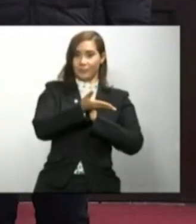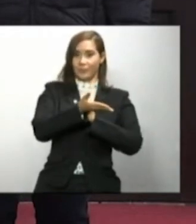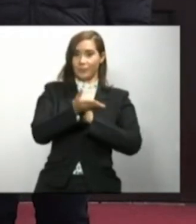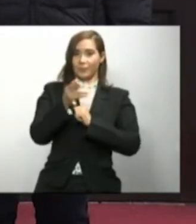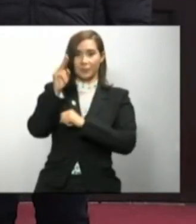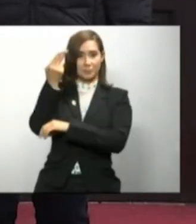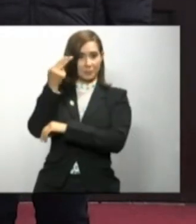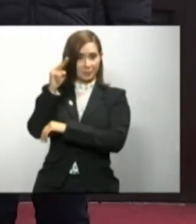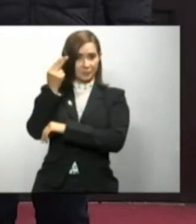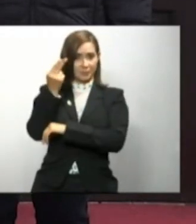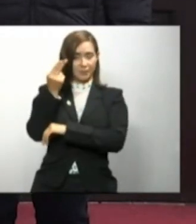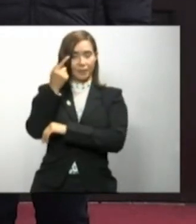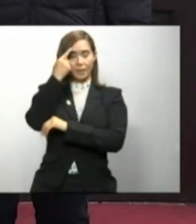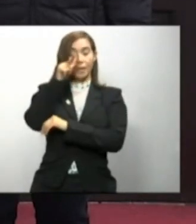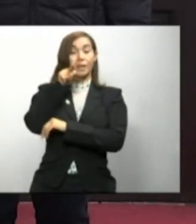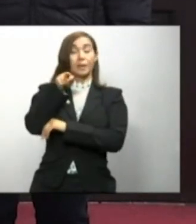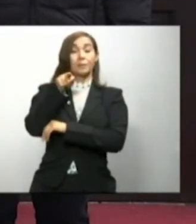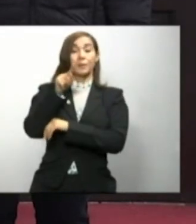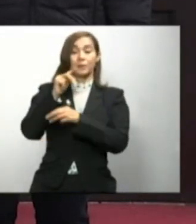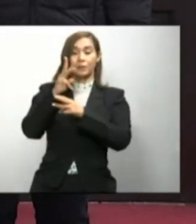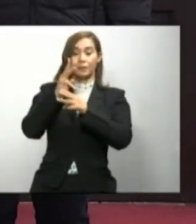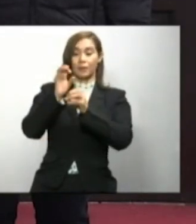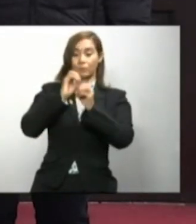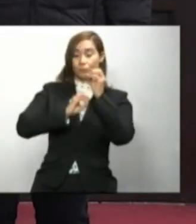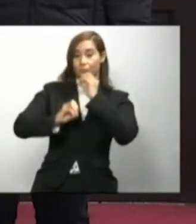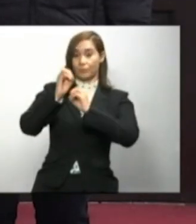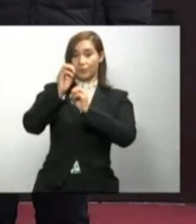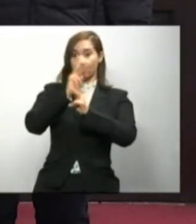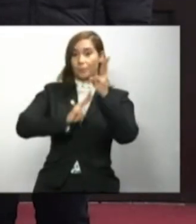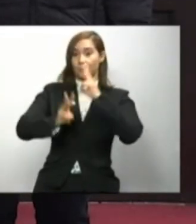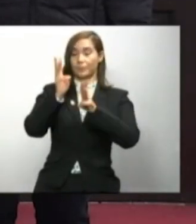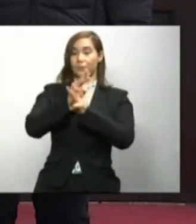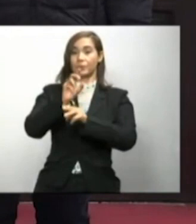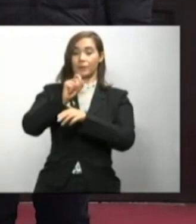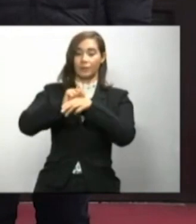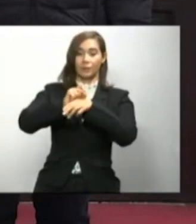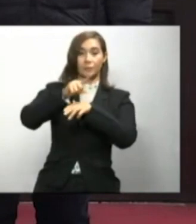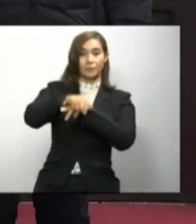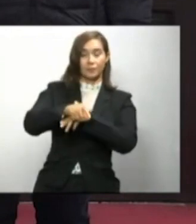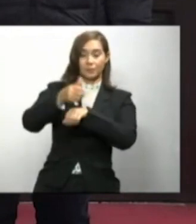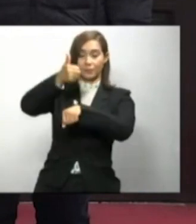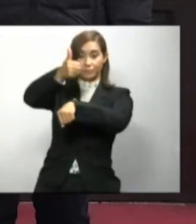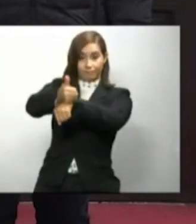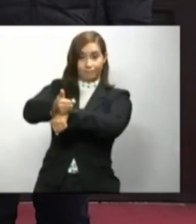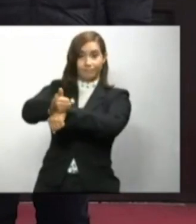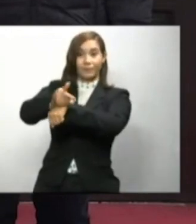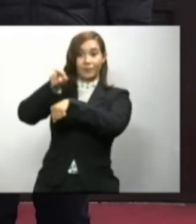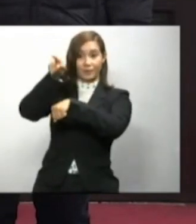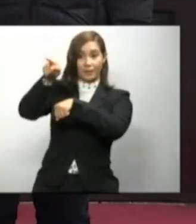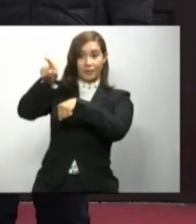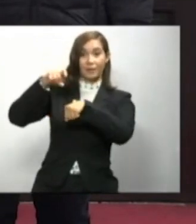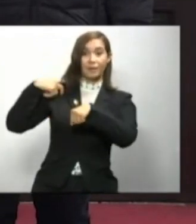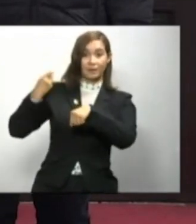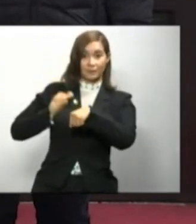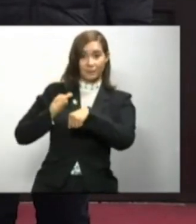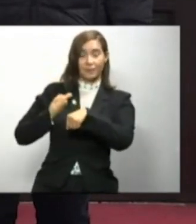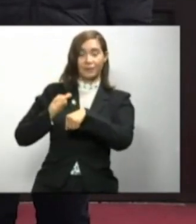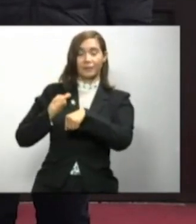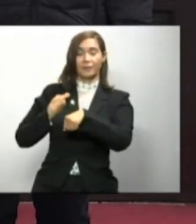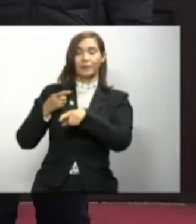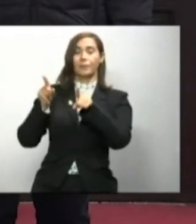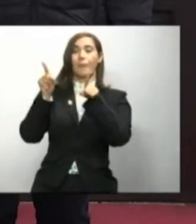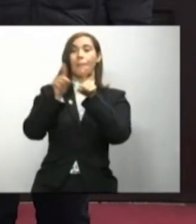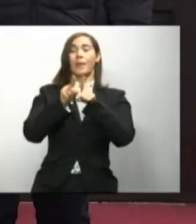conocen que la organización mundial de turismo tiene su sede allá en madrid y también la visitamos y el mismo presidente de la organización